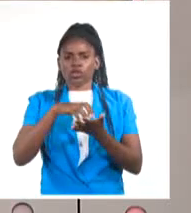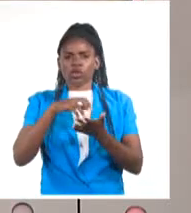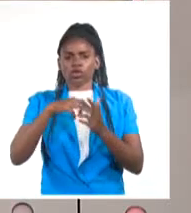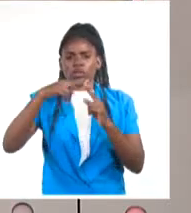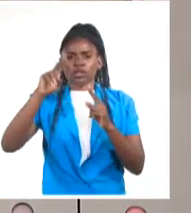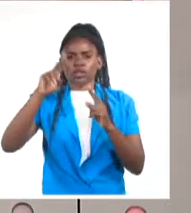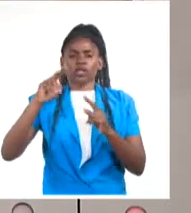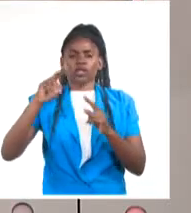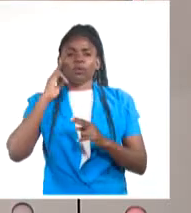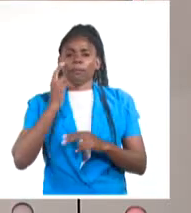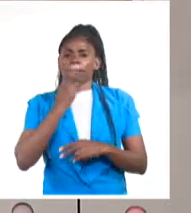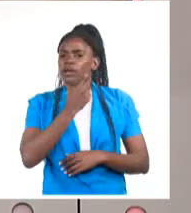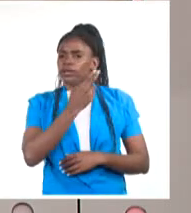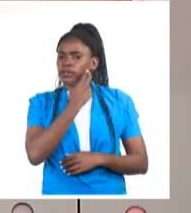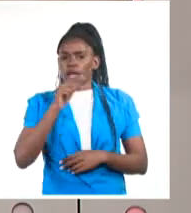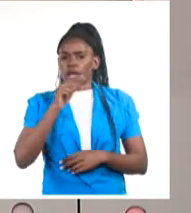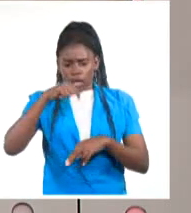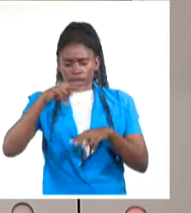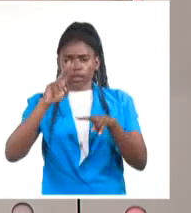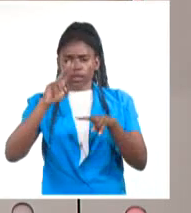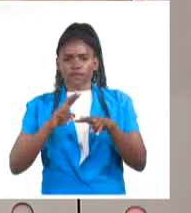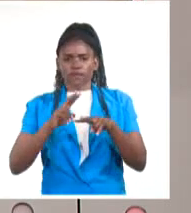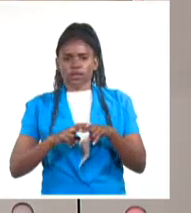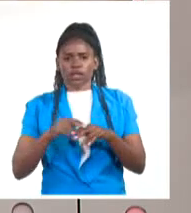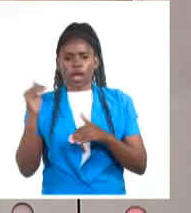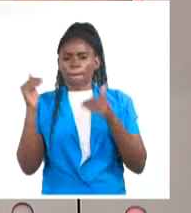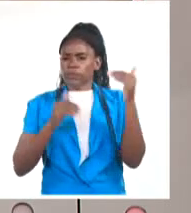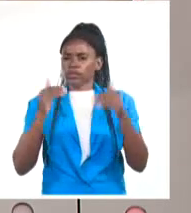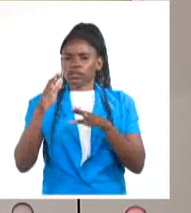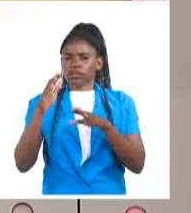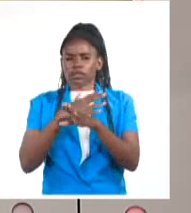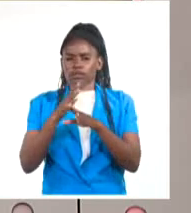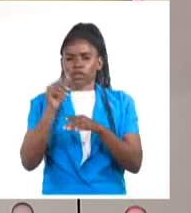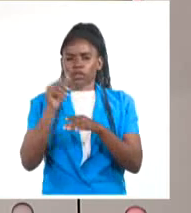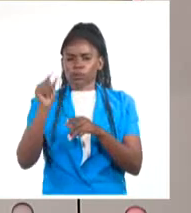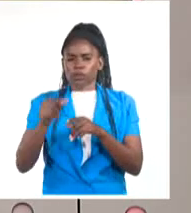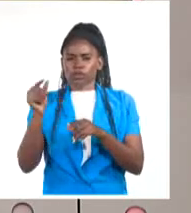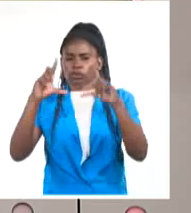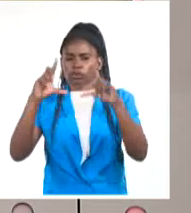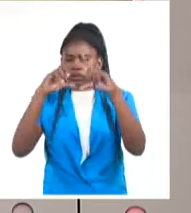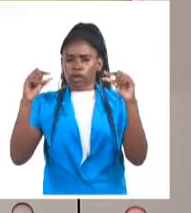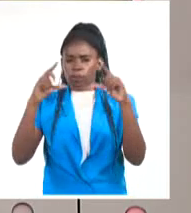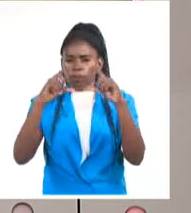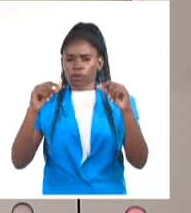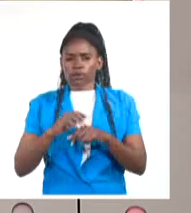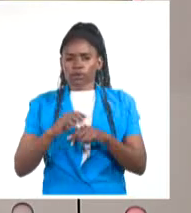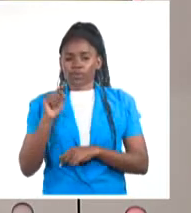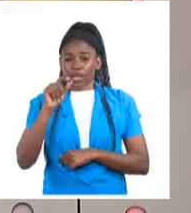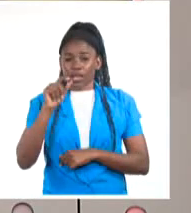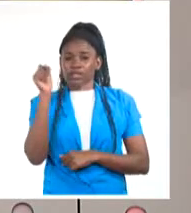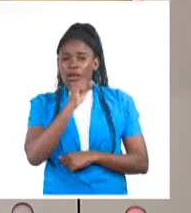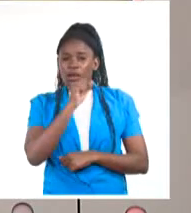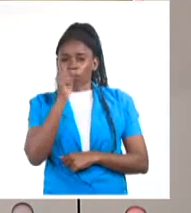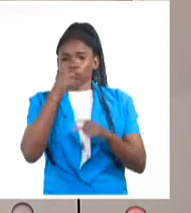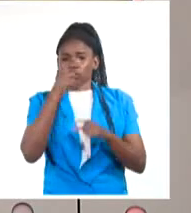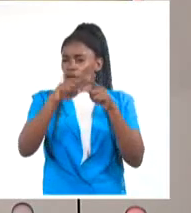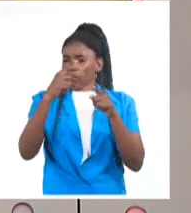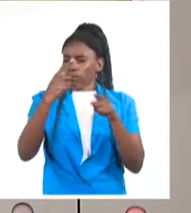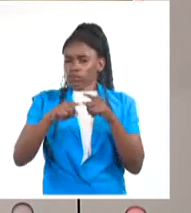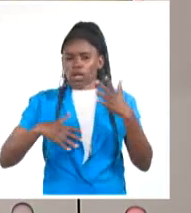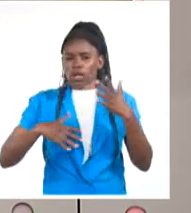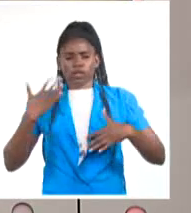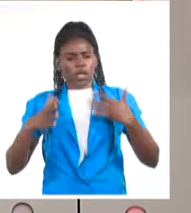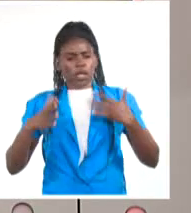con la presencia del cuerpo diplomático japonés en el país. El concierto recogió parte del repertorio de su primer fonograma y su más reciente